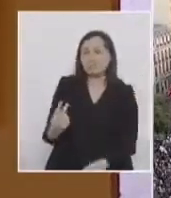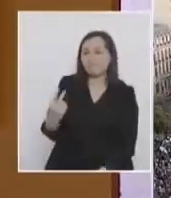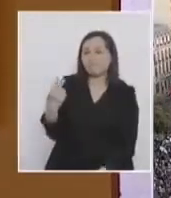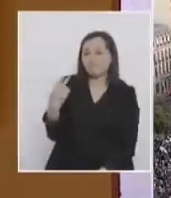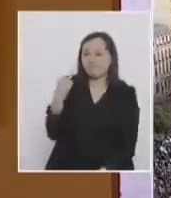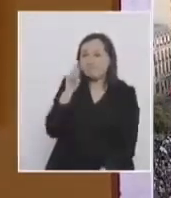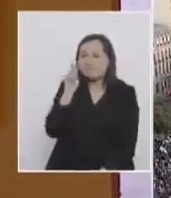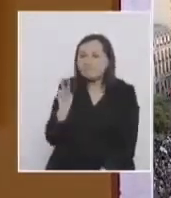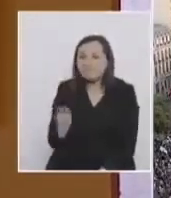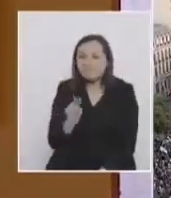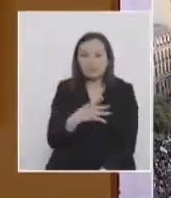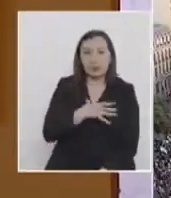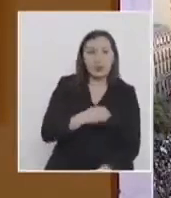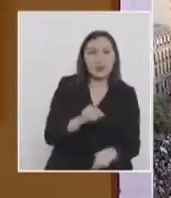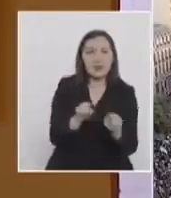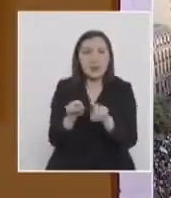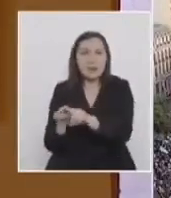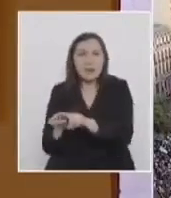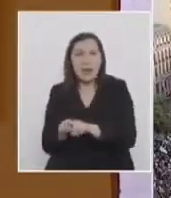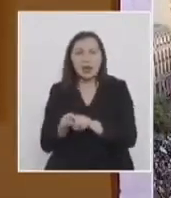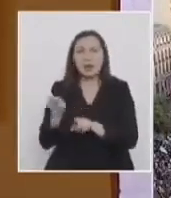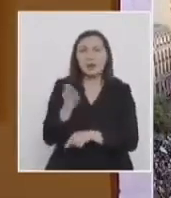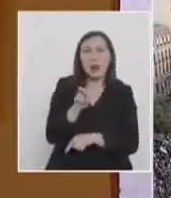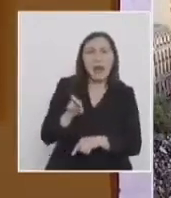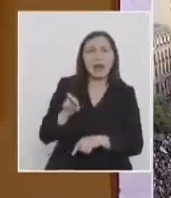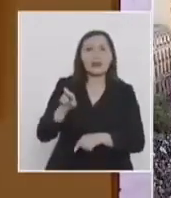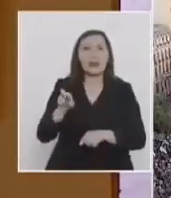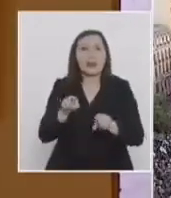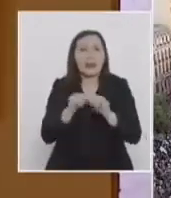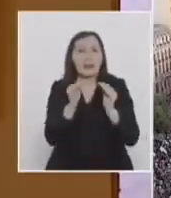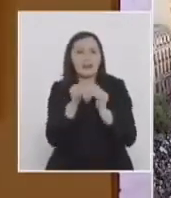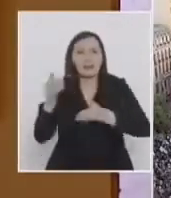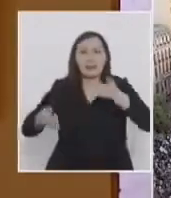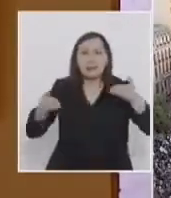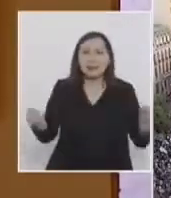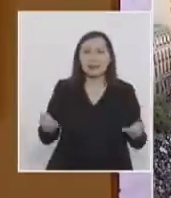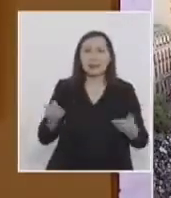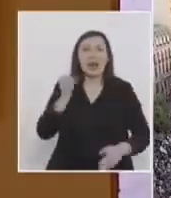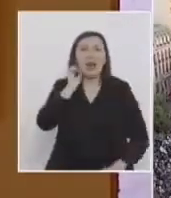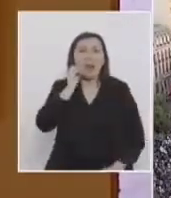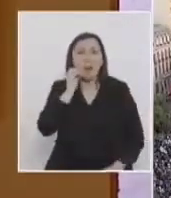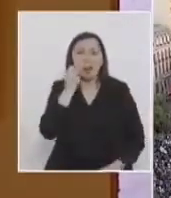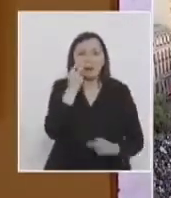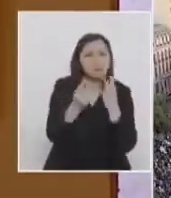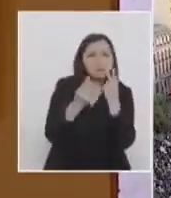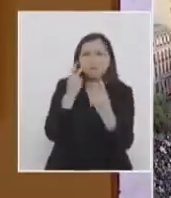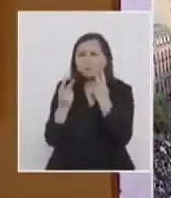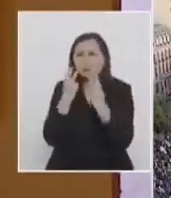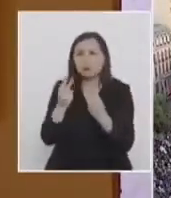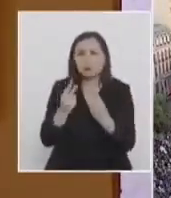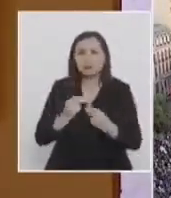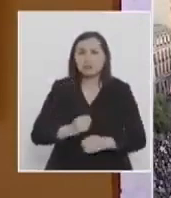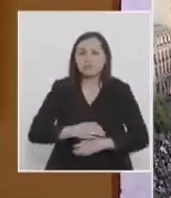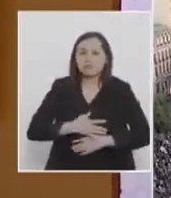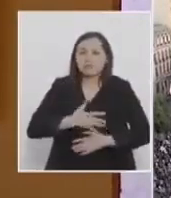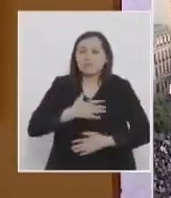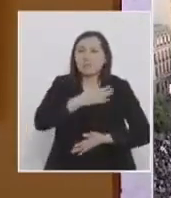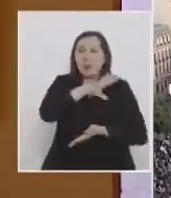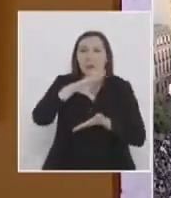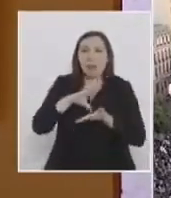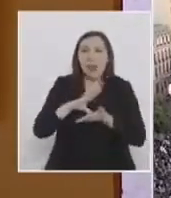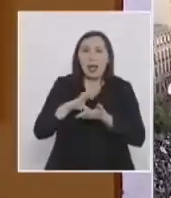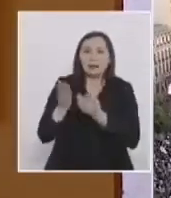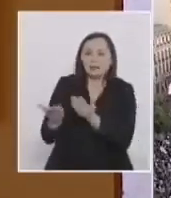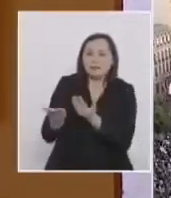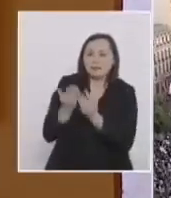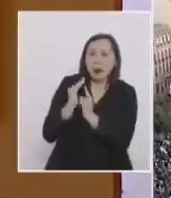nuestros hijos, a nuestras hermanas, a nuestros padres, a nuestras vecinas, a nuestros abuelos, y sintamos que hay un país que nos